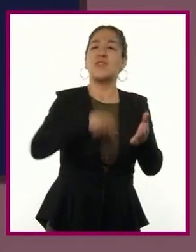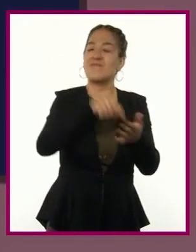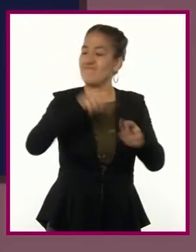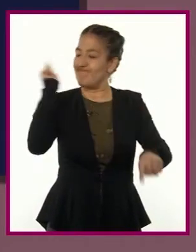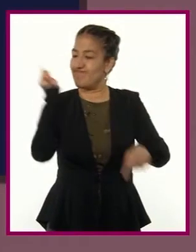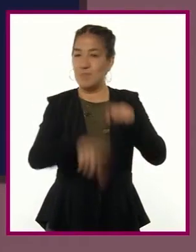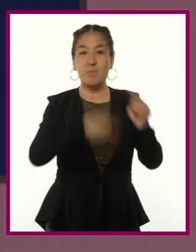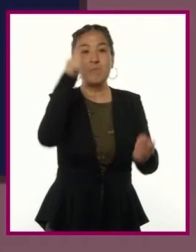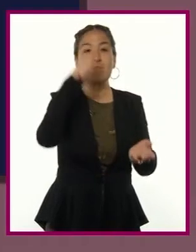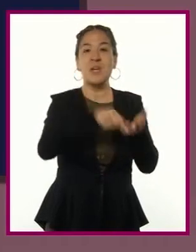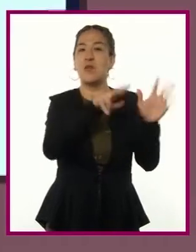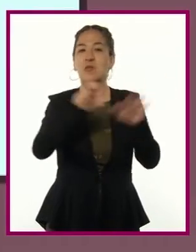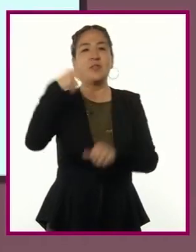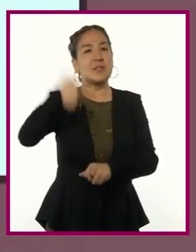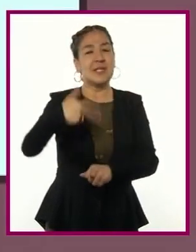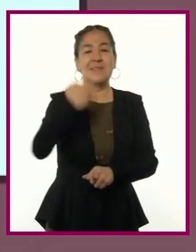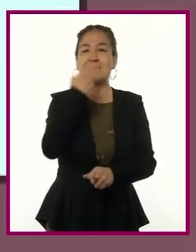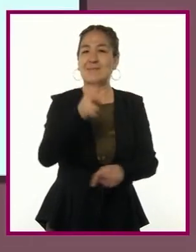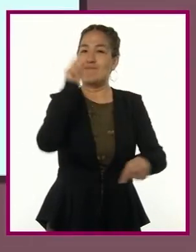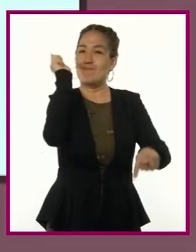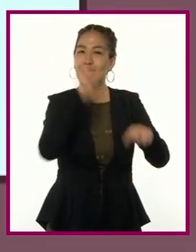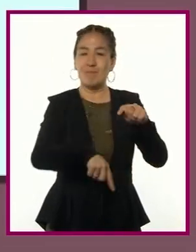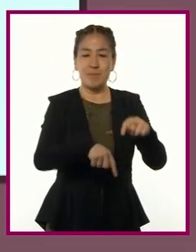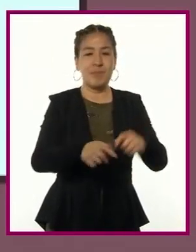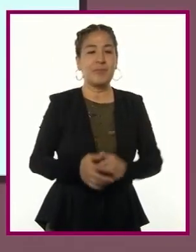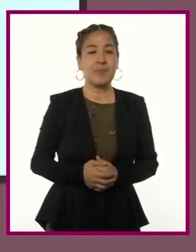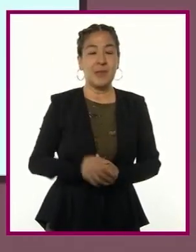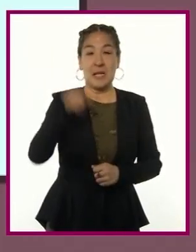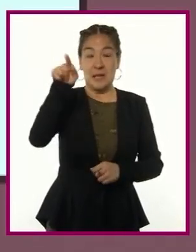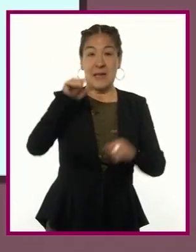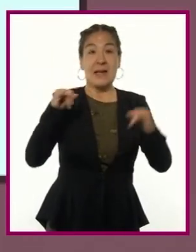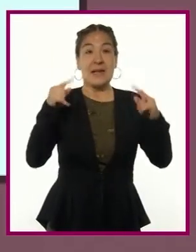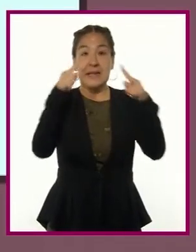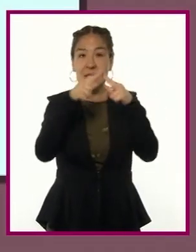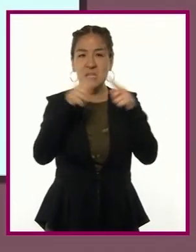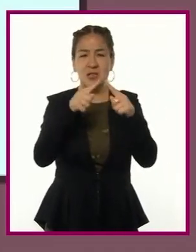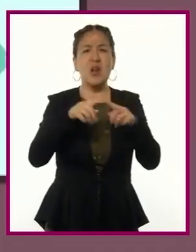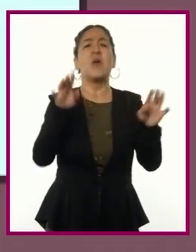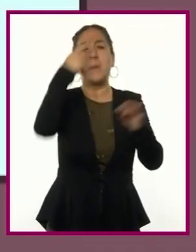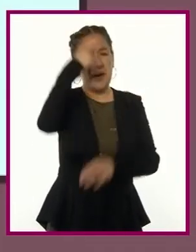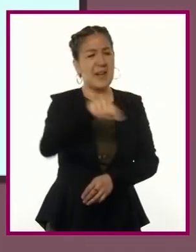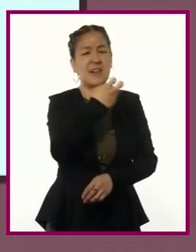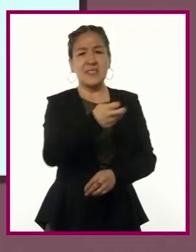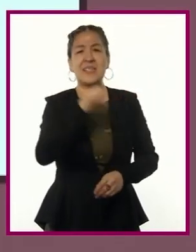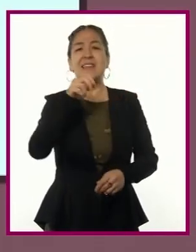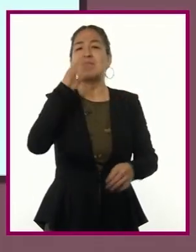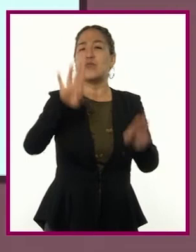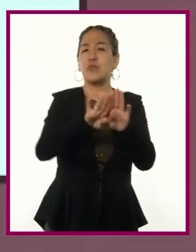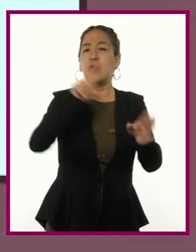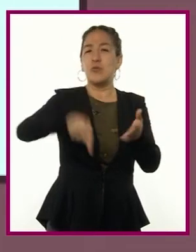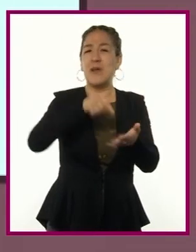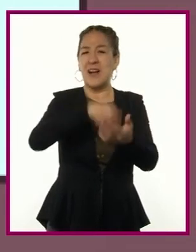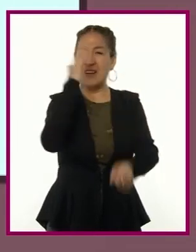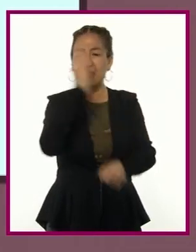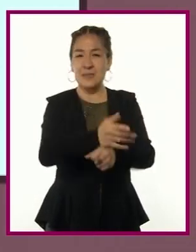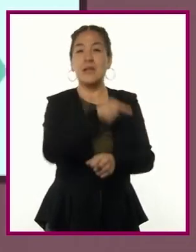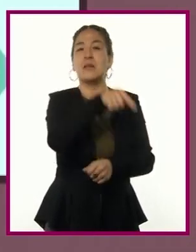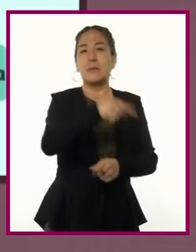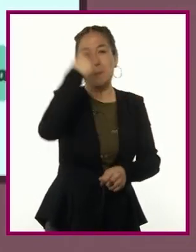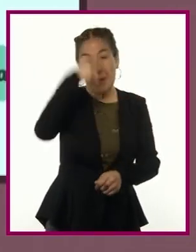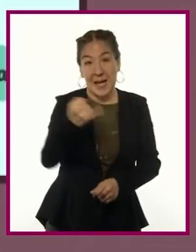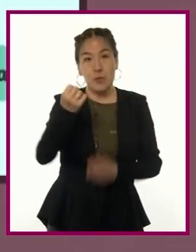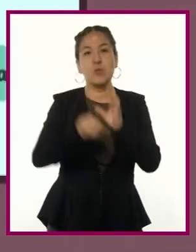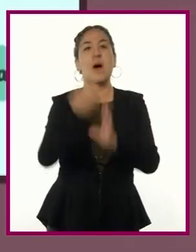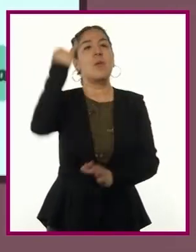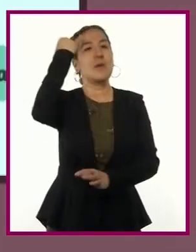en 1813. La Iglesia utilizó la Inquisición para prevenir que se difundieran las ideas que dieron pie a los